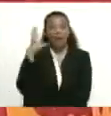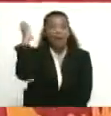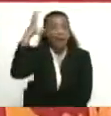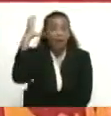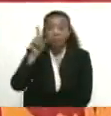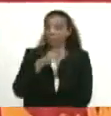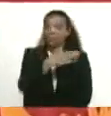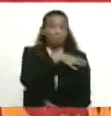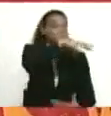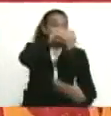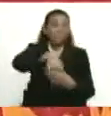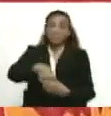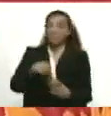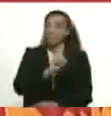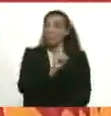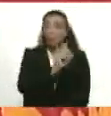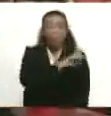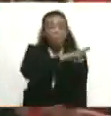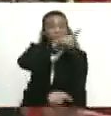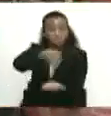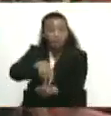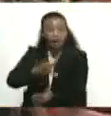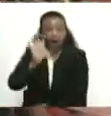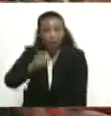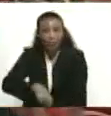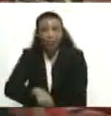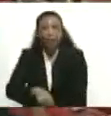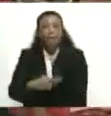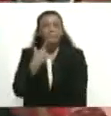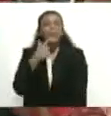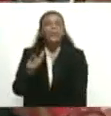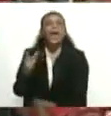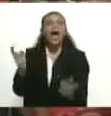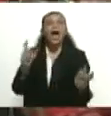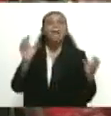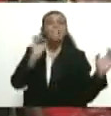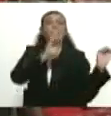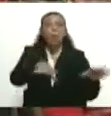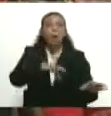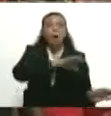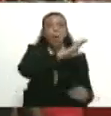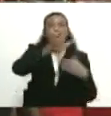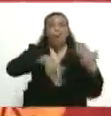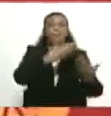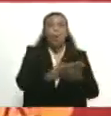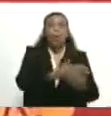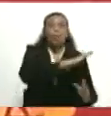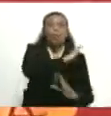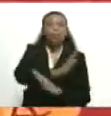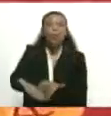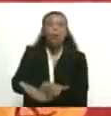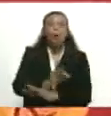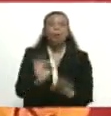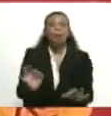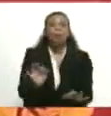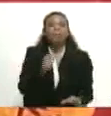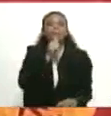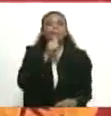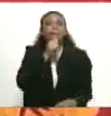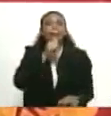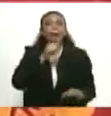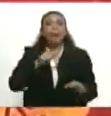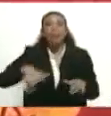para que ellos no se meten, pero ellos piden bombardeos, bloqueos, ¿y dónde ustedes creen que van a caer las primeras